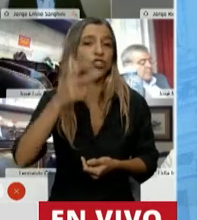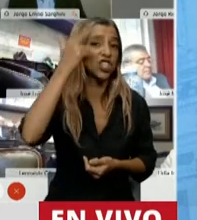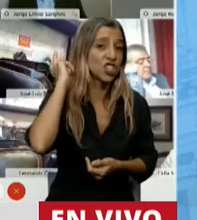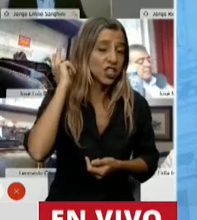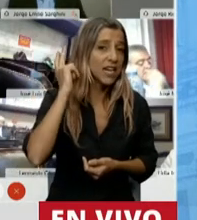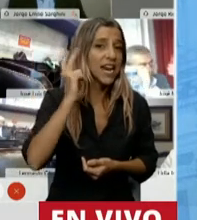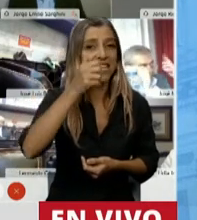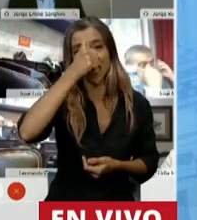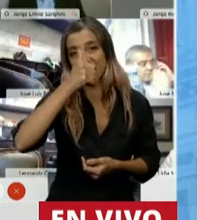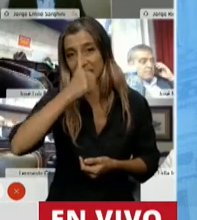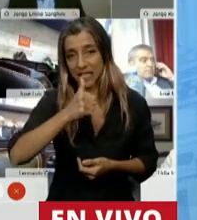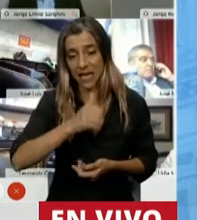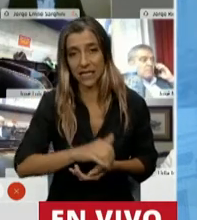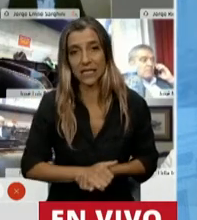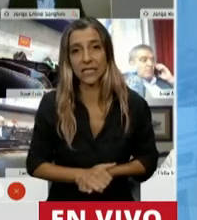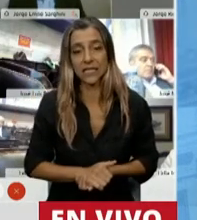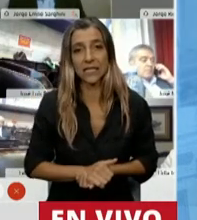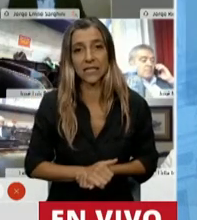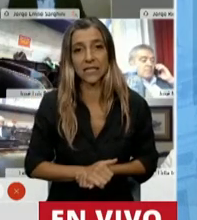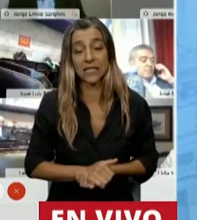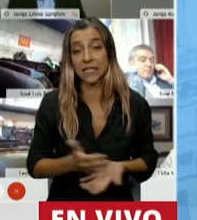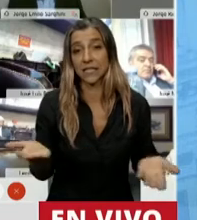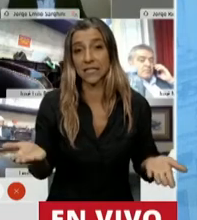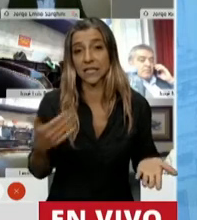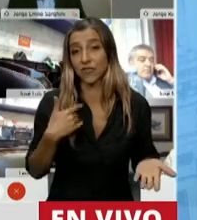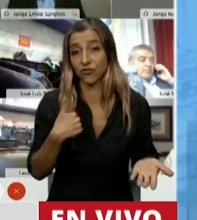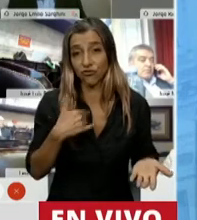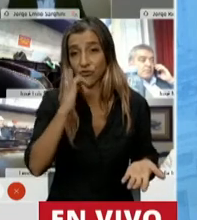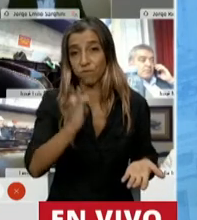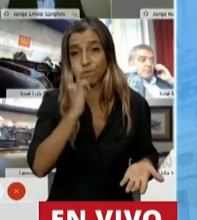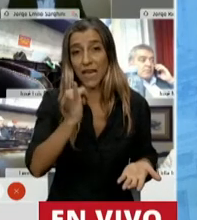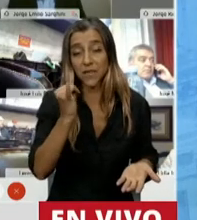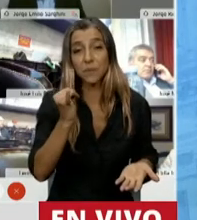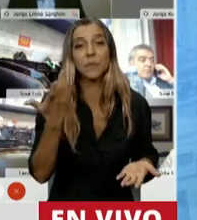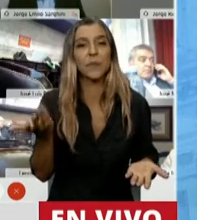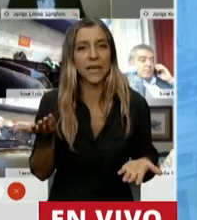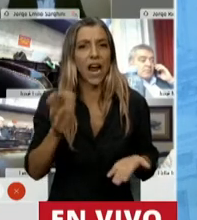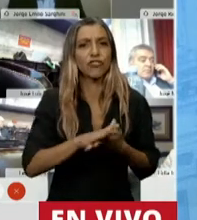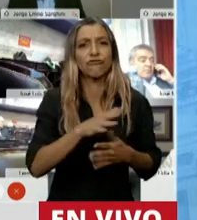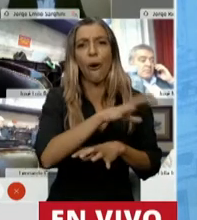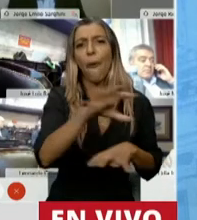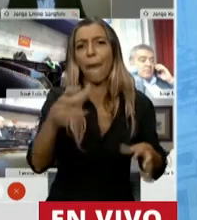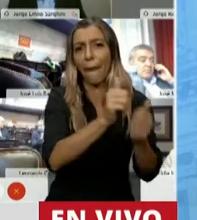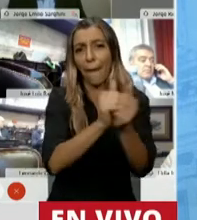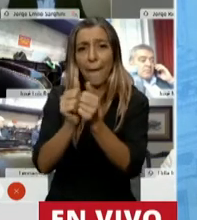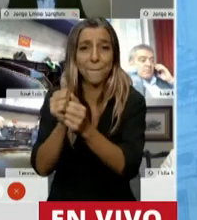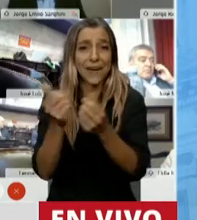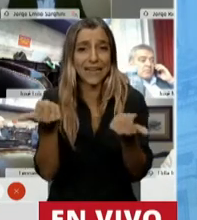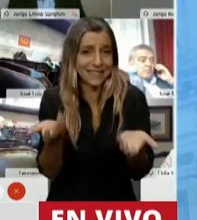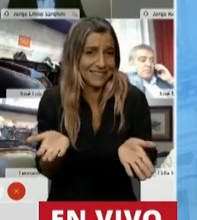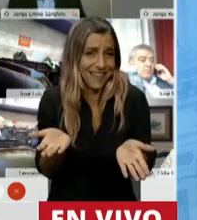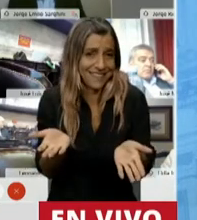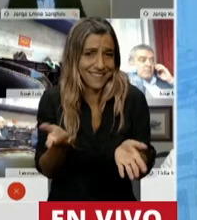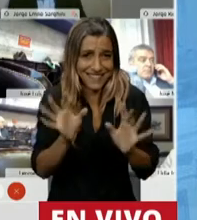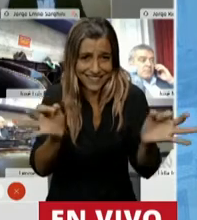Chile 66. No tengo que explicar aquí que las empresas son las que generan trabajo y son las